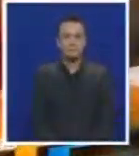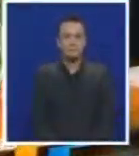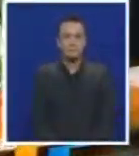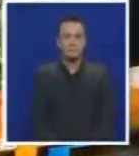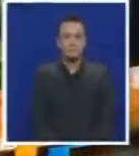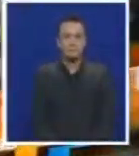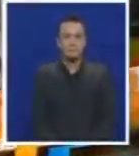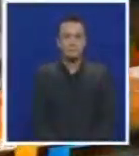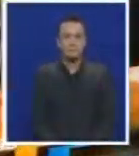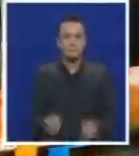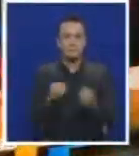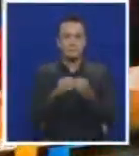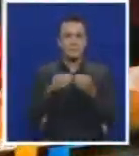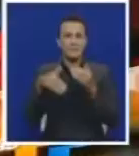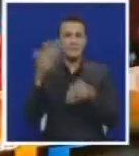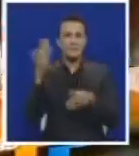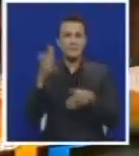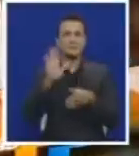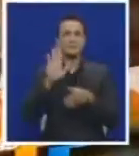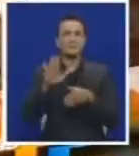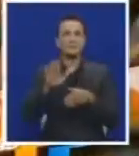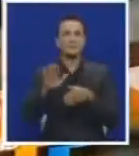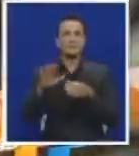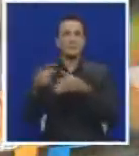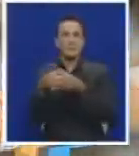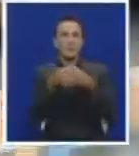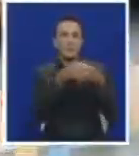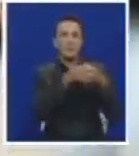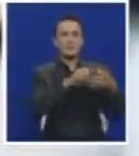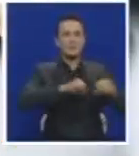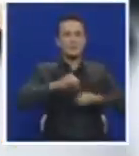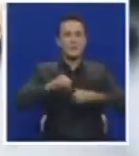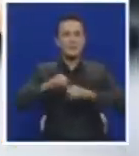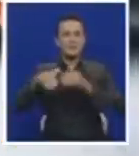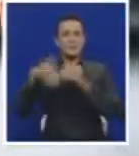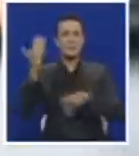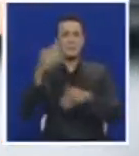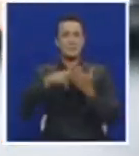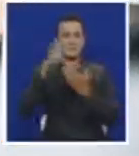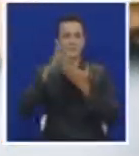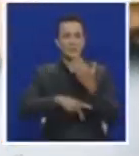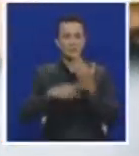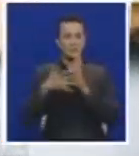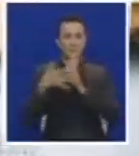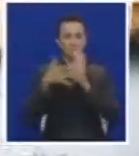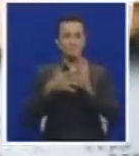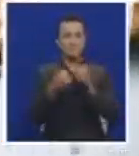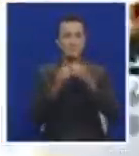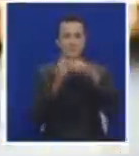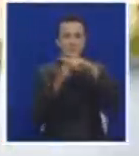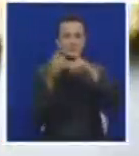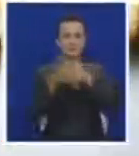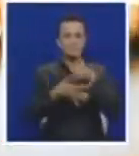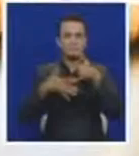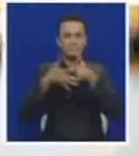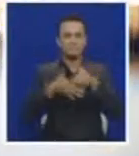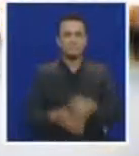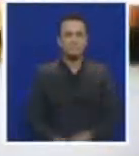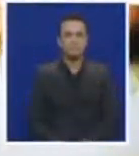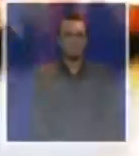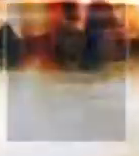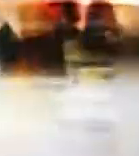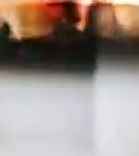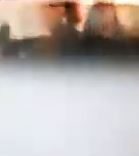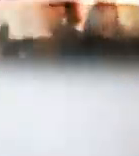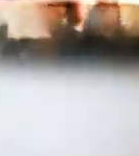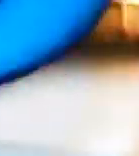Y el proyecto que inician las escuelas de salsa de la ciudad. Noticiero Más Pacífico, donde la región es noticia.